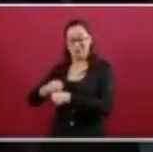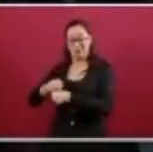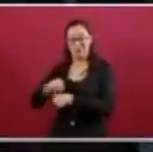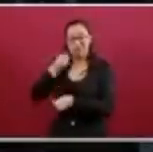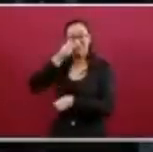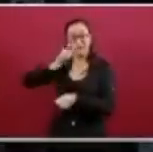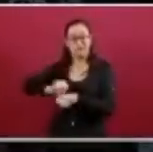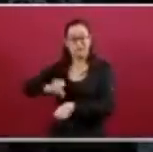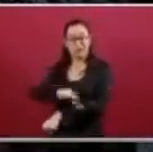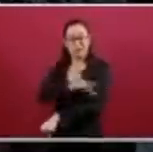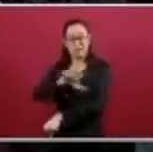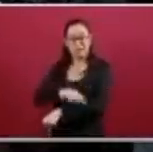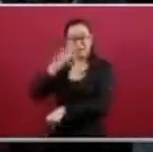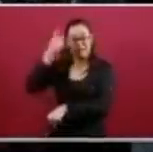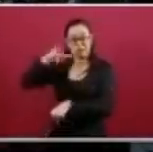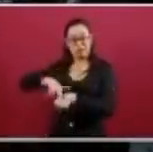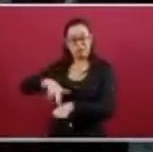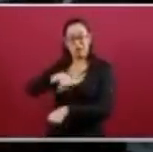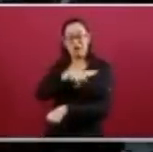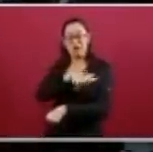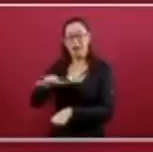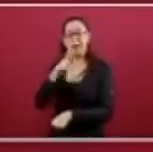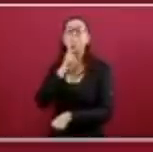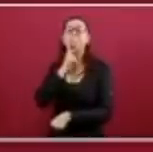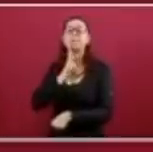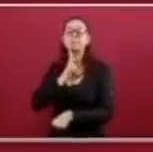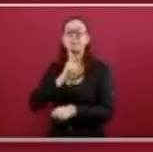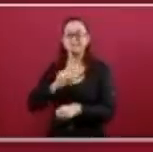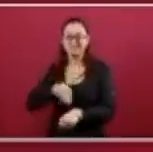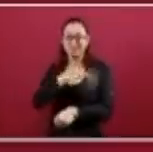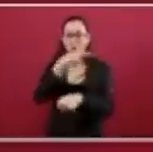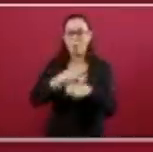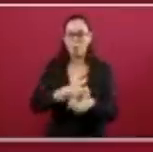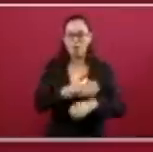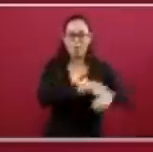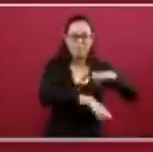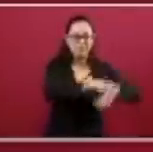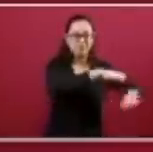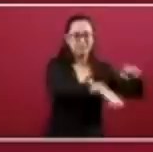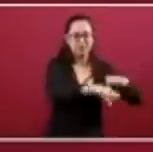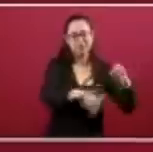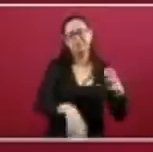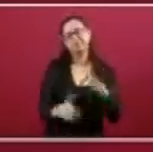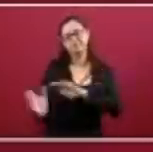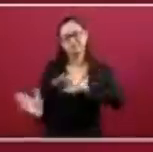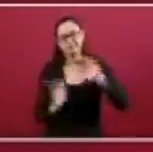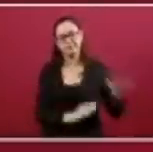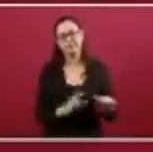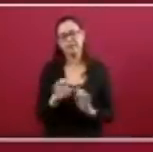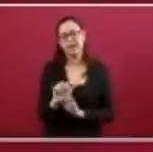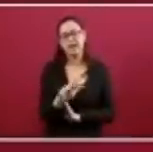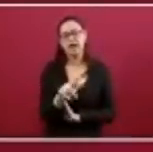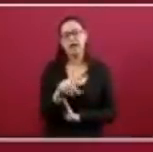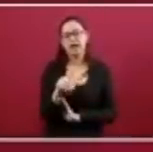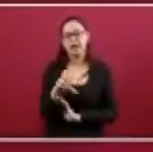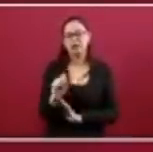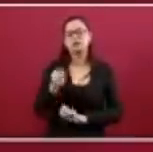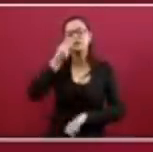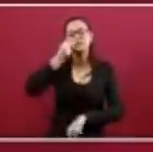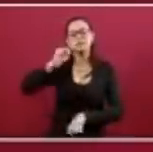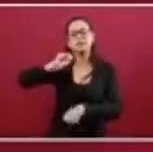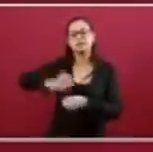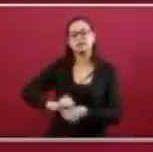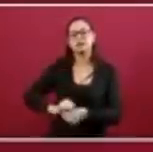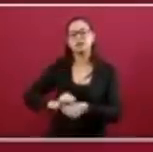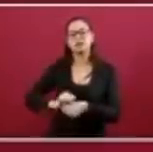de Energía y director general de Pemex. Carlos Ruiz Sacristán, secretario de Comunicaciones y